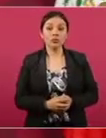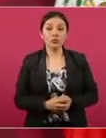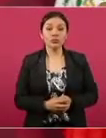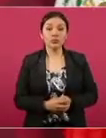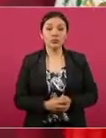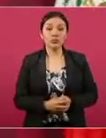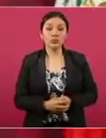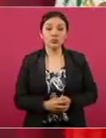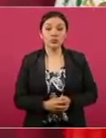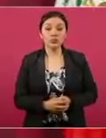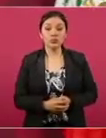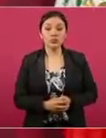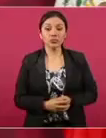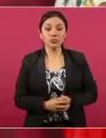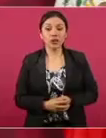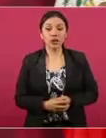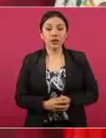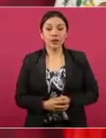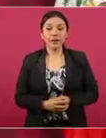Entonces,